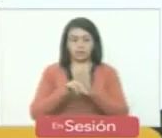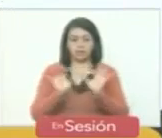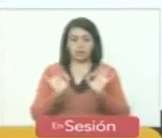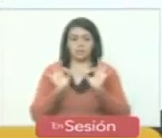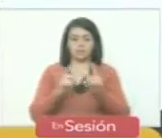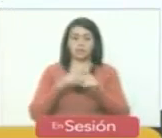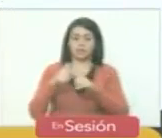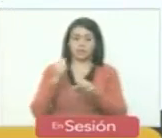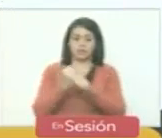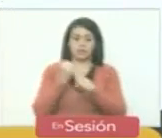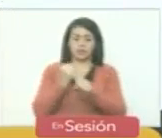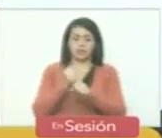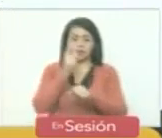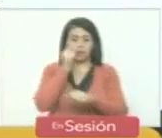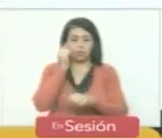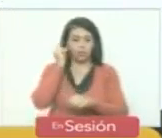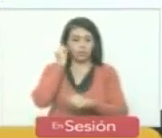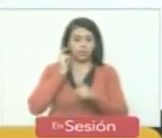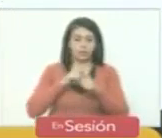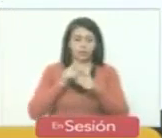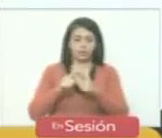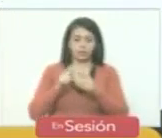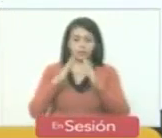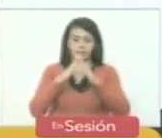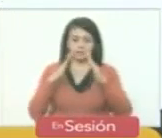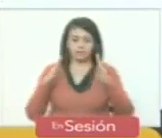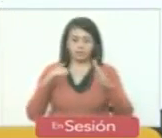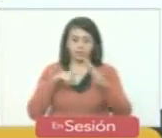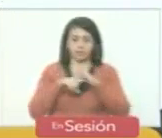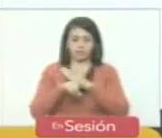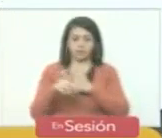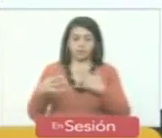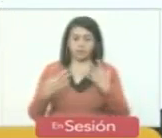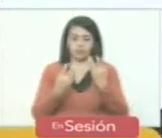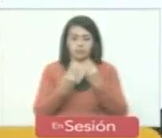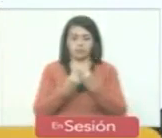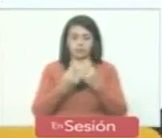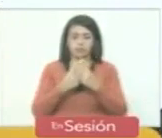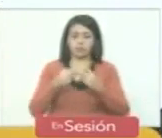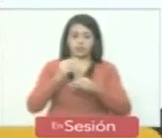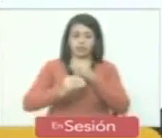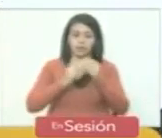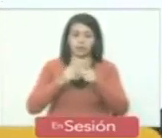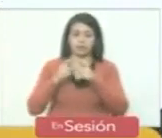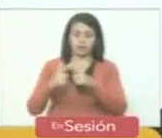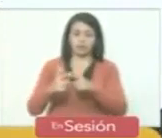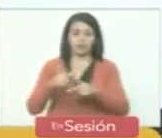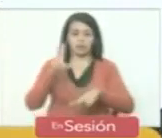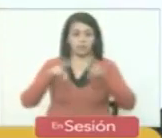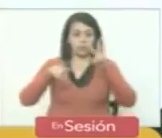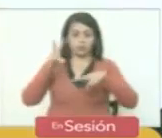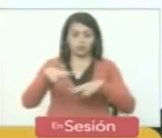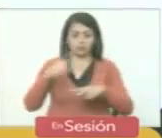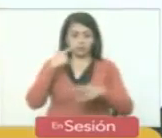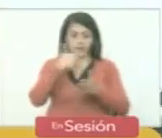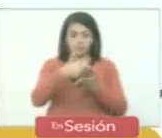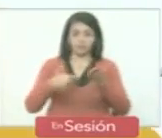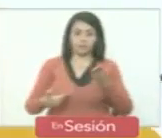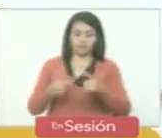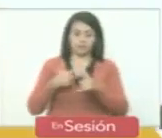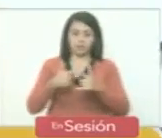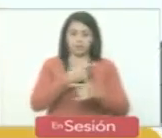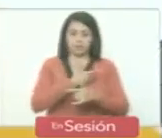de trabajadoras y trabajadores a domicilio, acompañado de su correspondiente exposición de motivos.